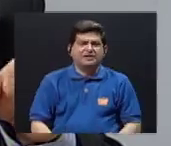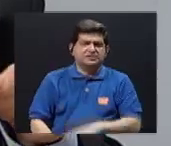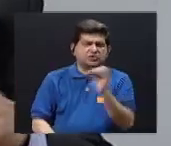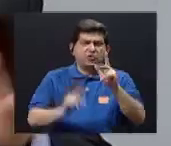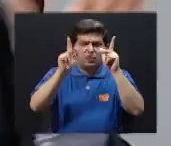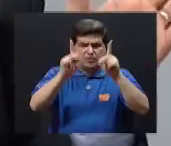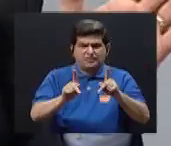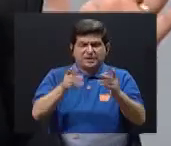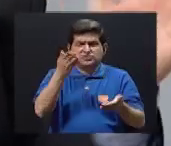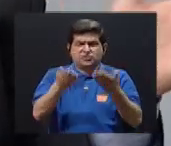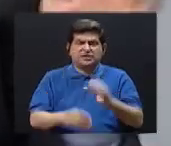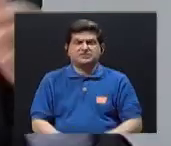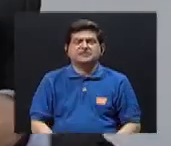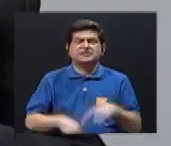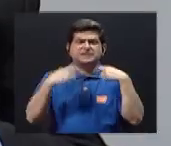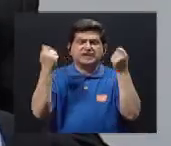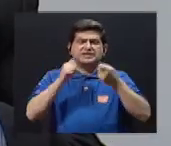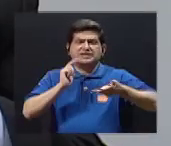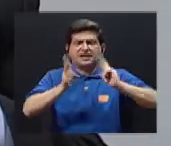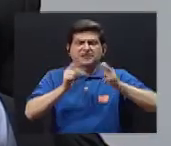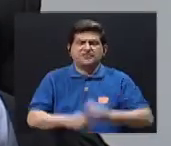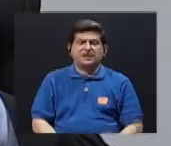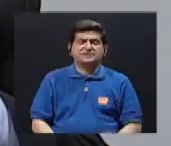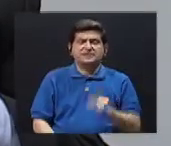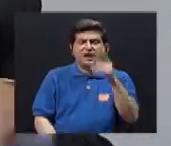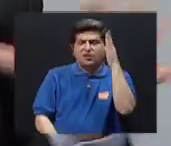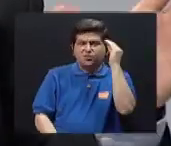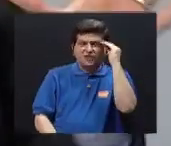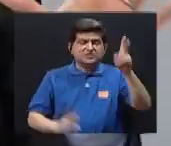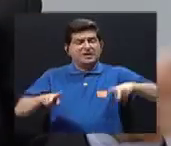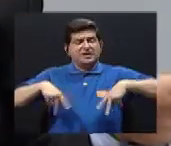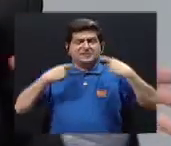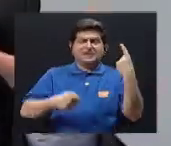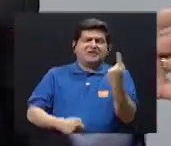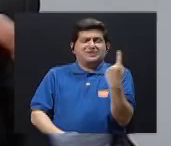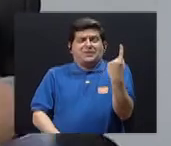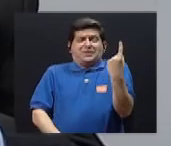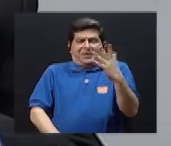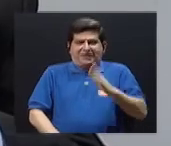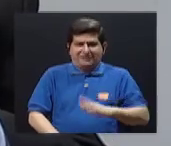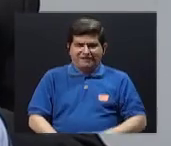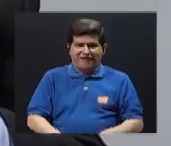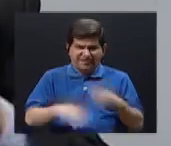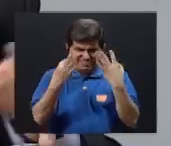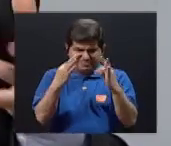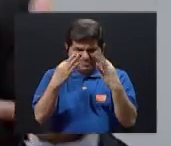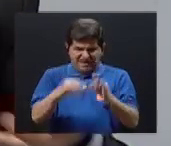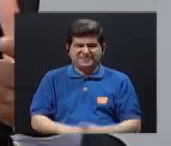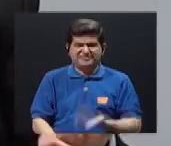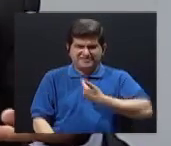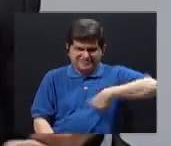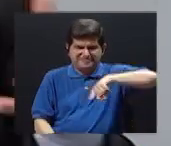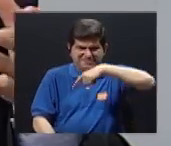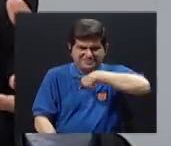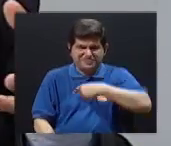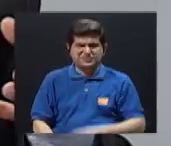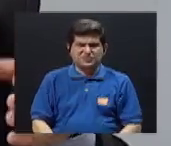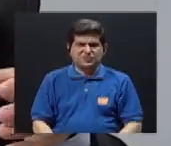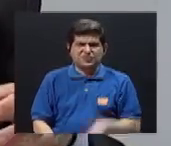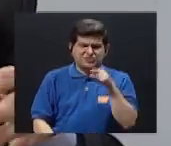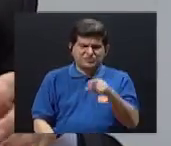gente que toma las fiestas de Palmares como una experiencia de vida única, ¿verdad? Claro. Tratamos de una otra manera